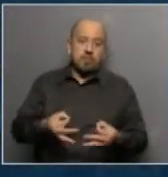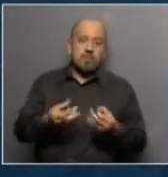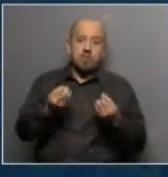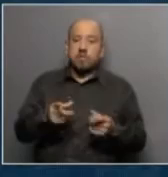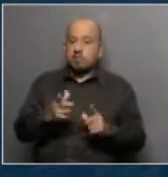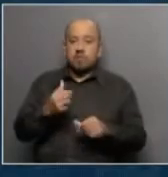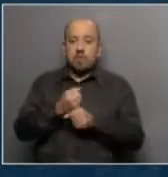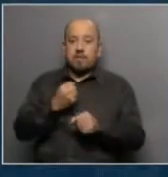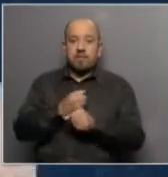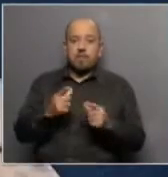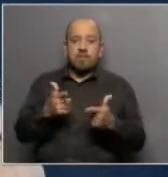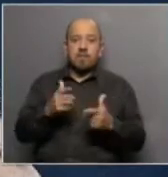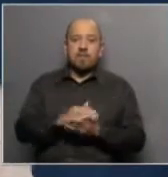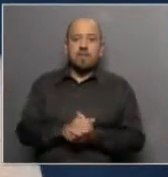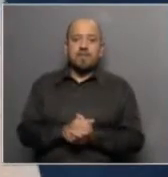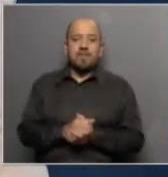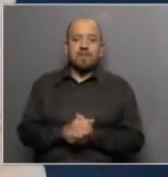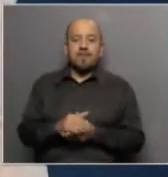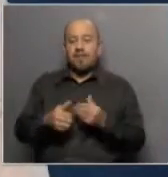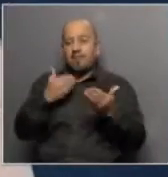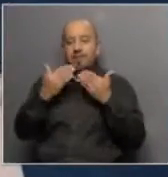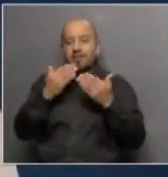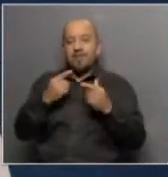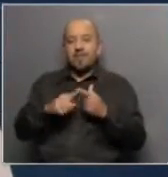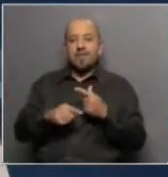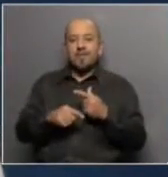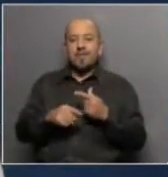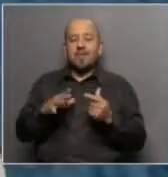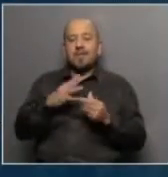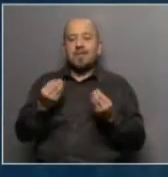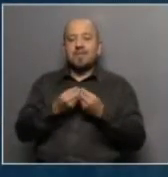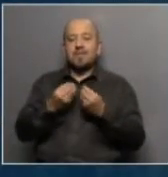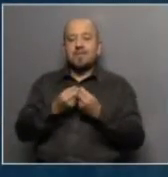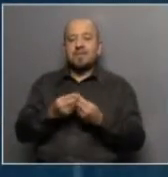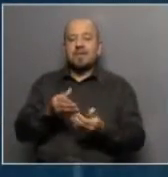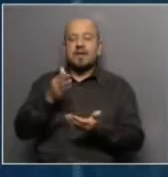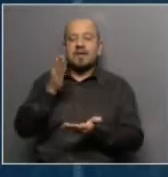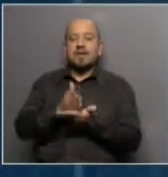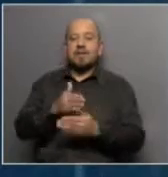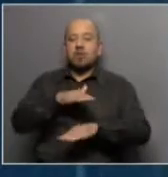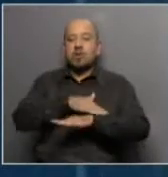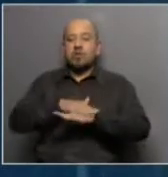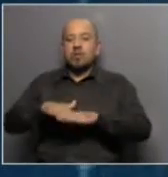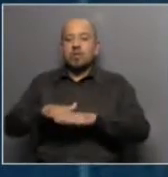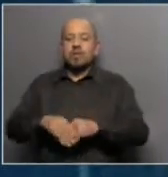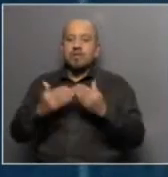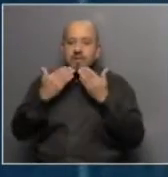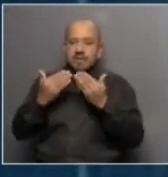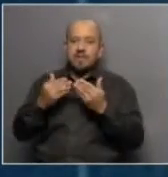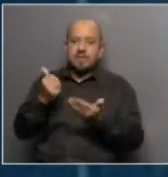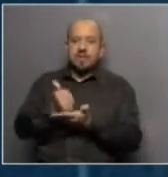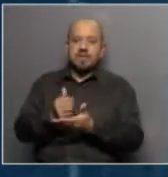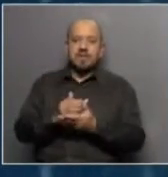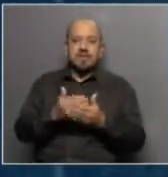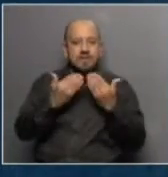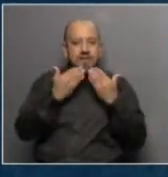quedas sin trabajo. Gustavo, estaríamos hablando toda la noche, pero tenemos mucho más para hablar sobre este derecho al suelo. Agradecerte por la presencia esta noche en La Letra Chica.